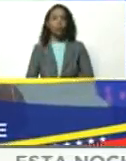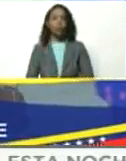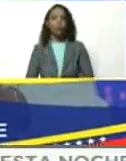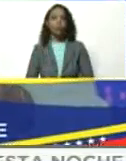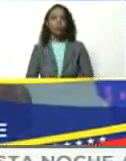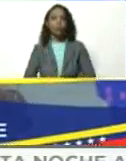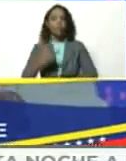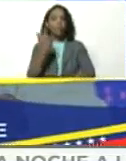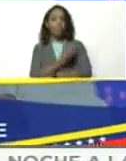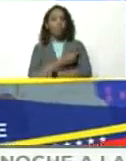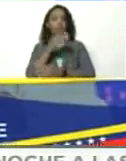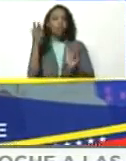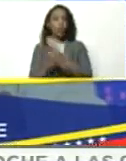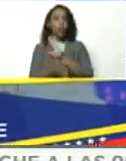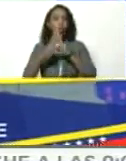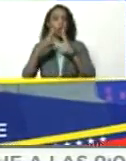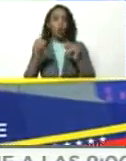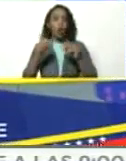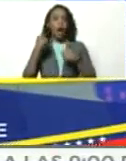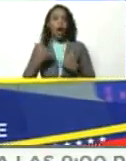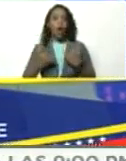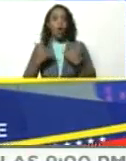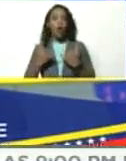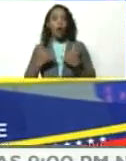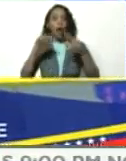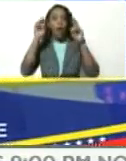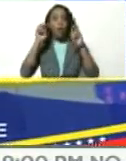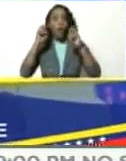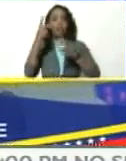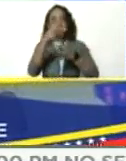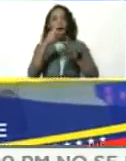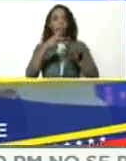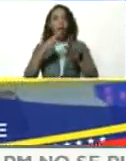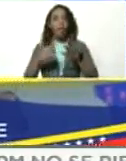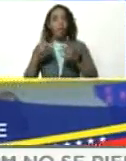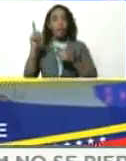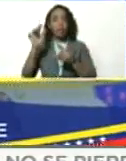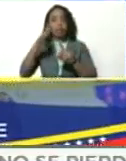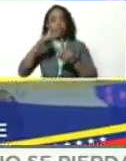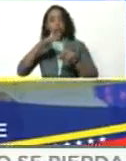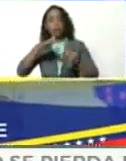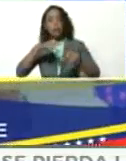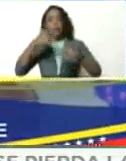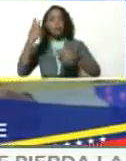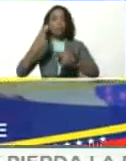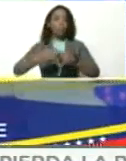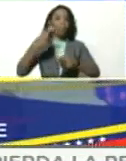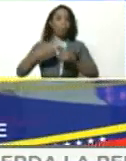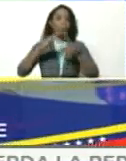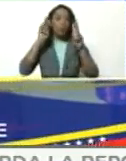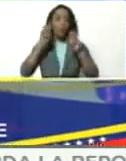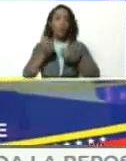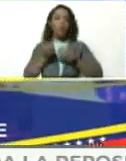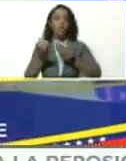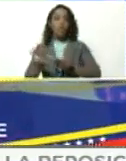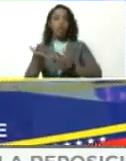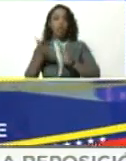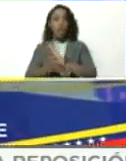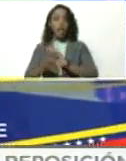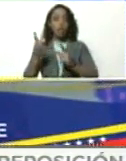La vacunación, sobre todo ahora con el aparecimiento de esta amenazante nueva variante